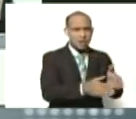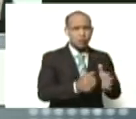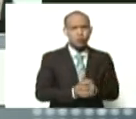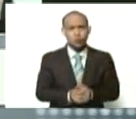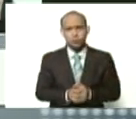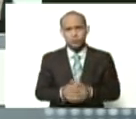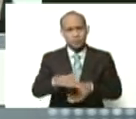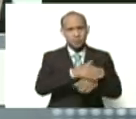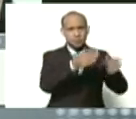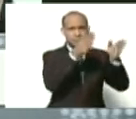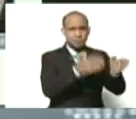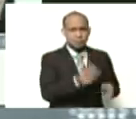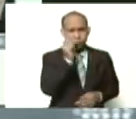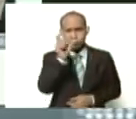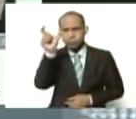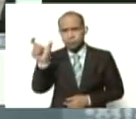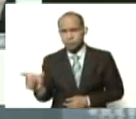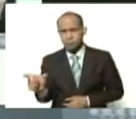Ministro en jefe, Carlos Alvarado.